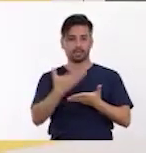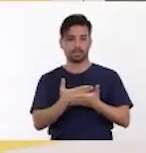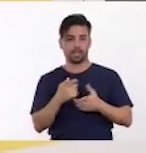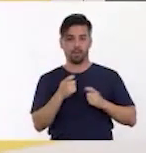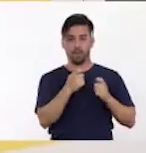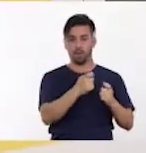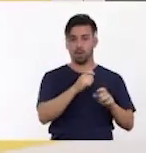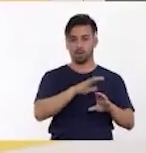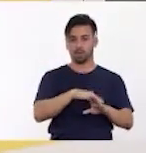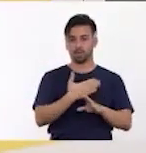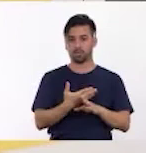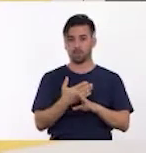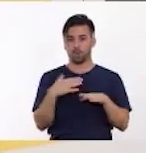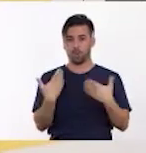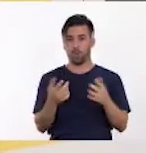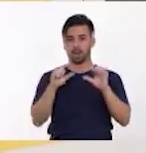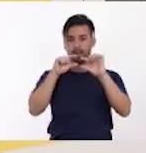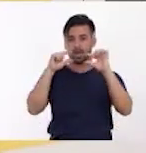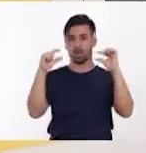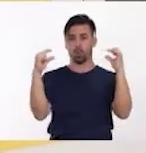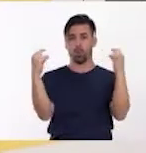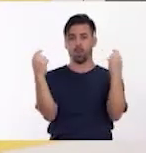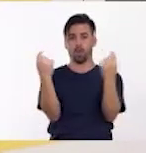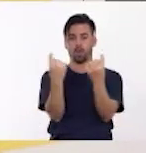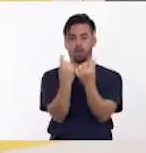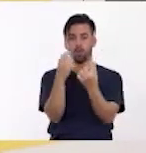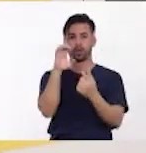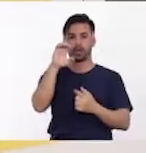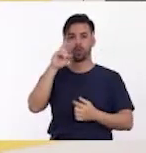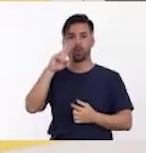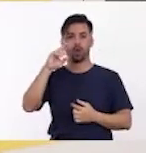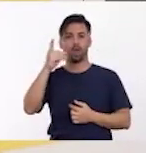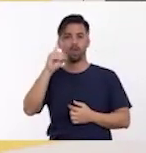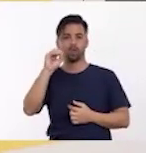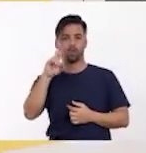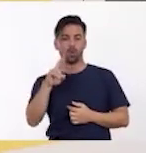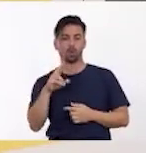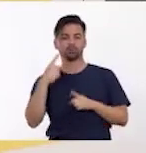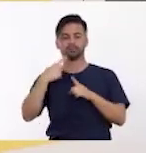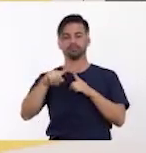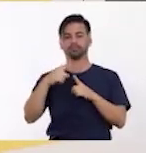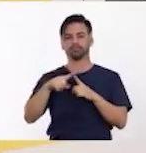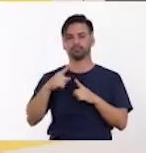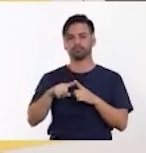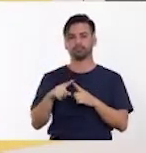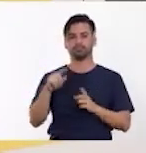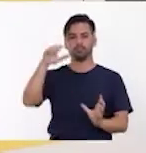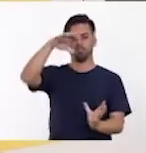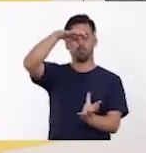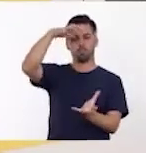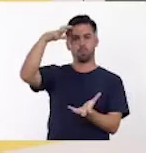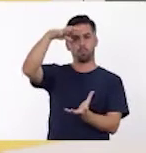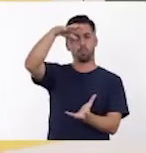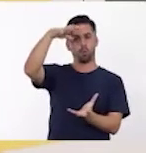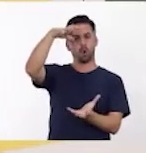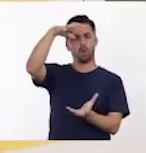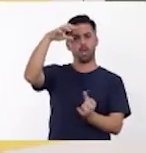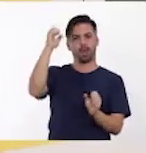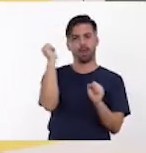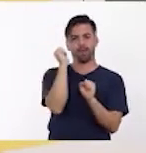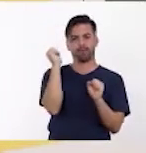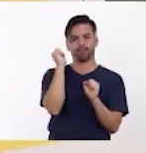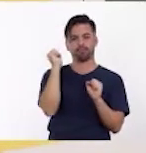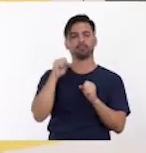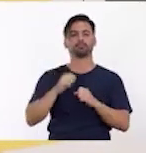a la faja ecuatorial, a la faja tropical, a la faja templada y a la faja polar. Bien,